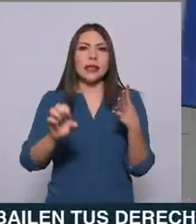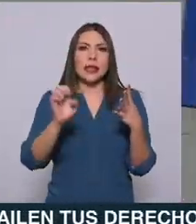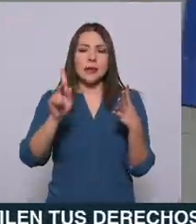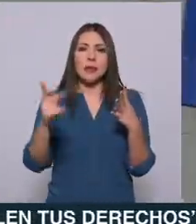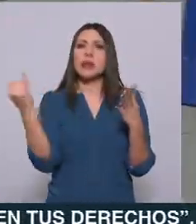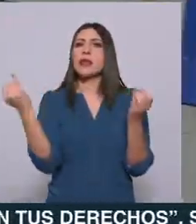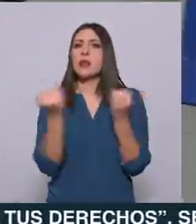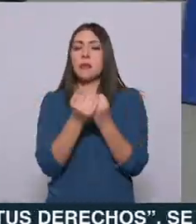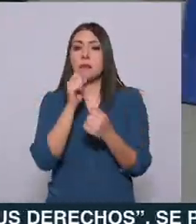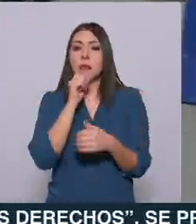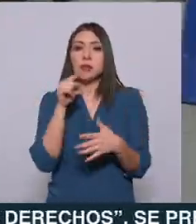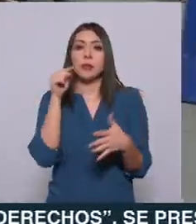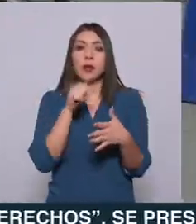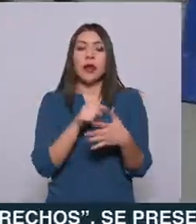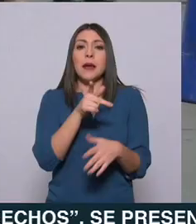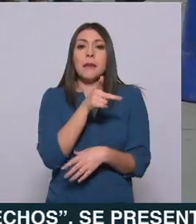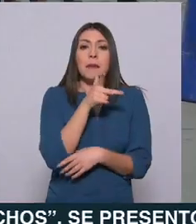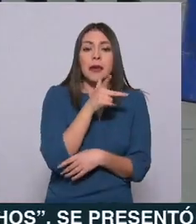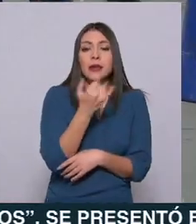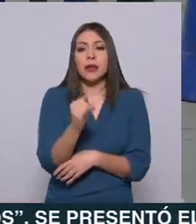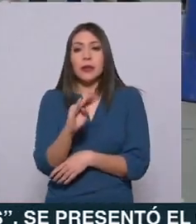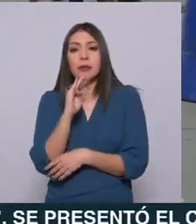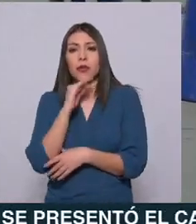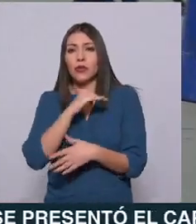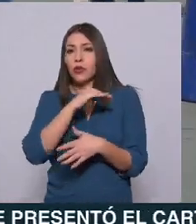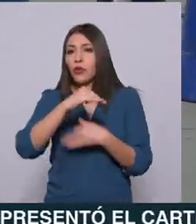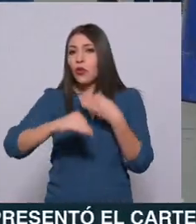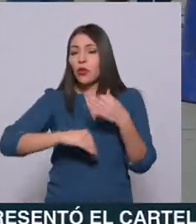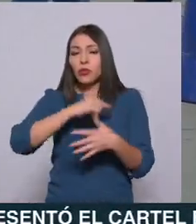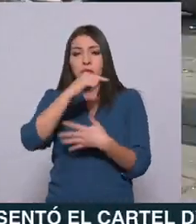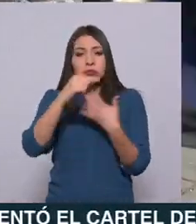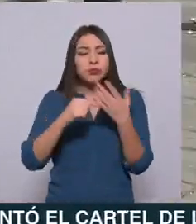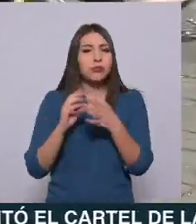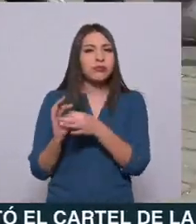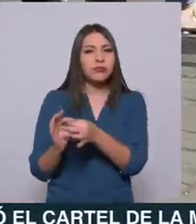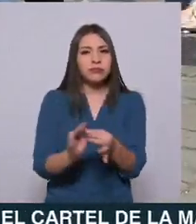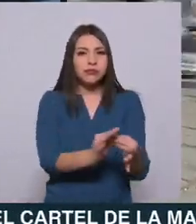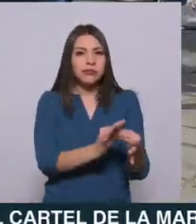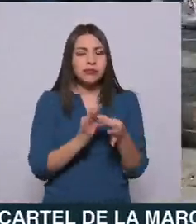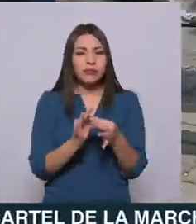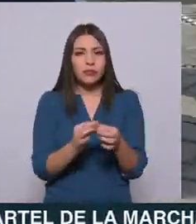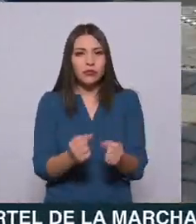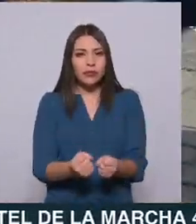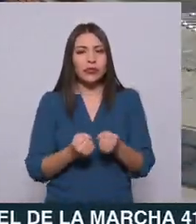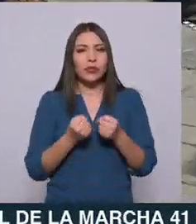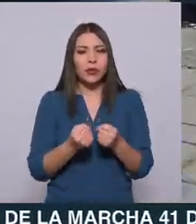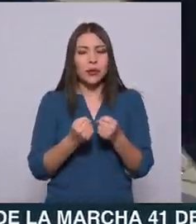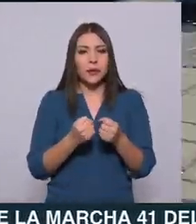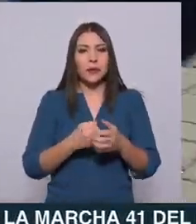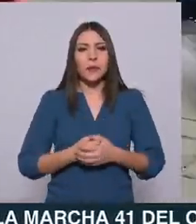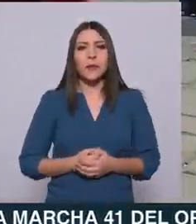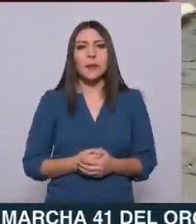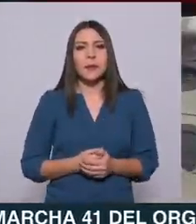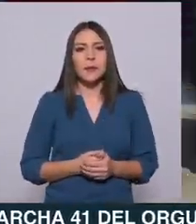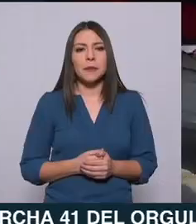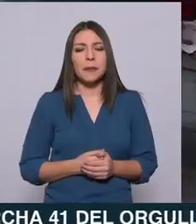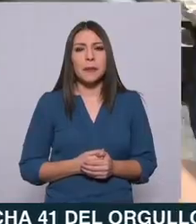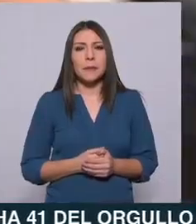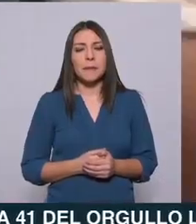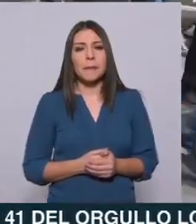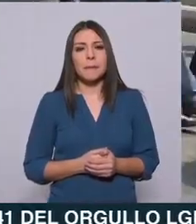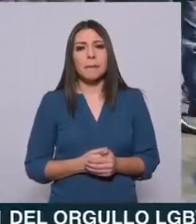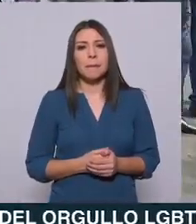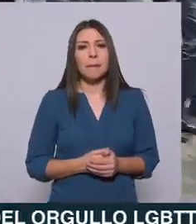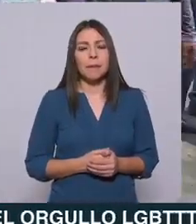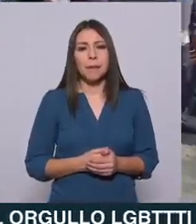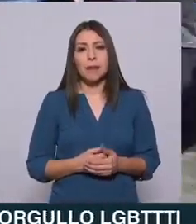familia, porque tenemos que hacer una sinergia tal. Estamos en el umbral de una reforma que